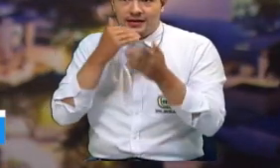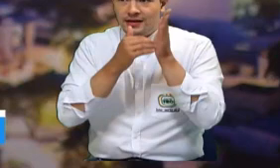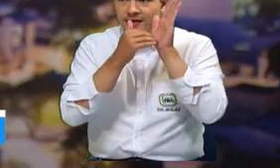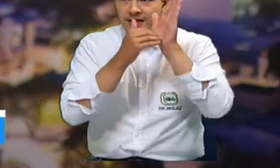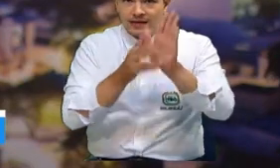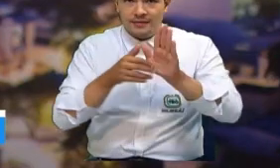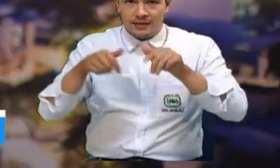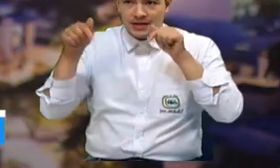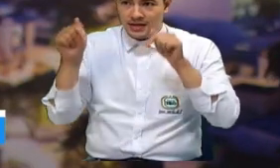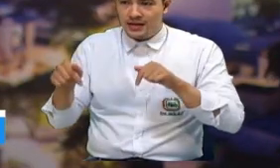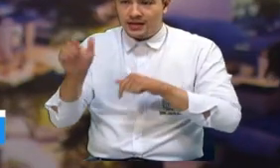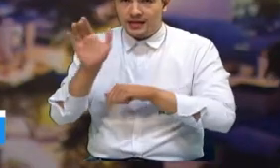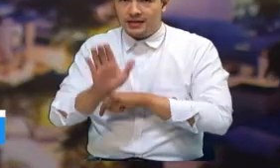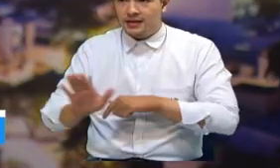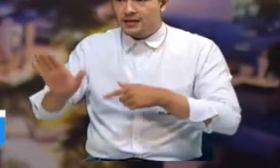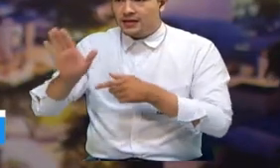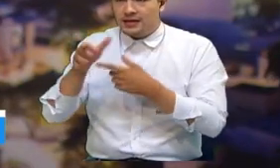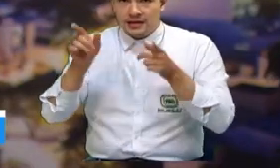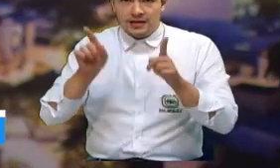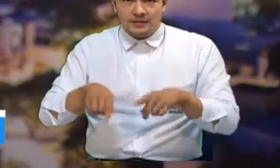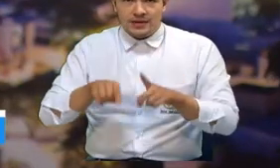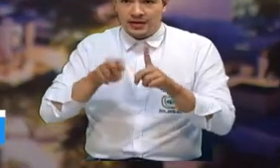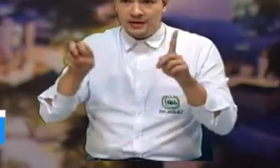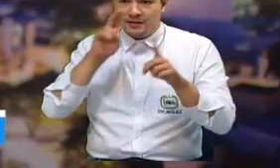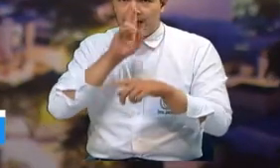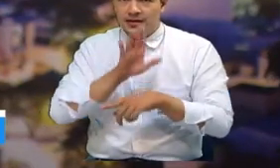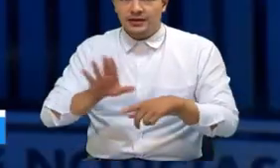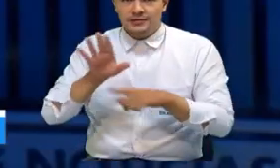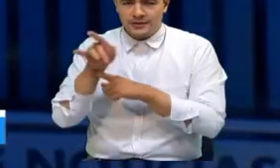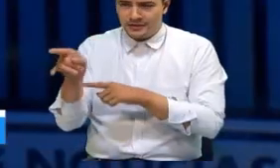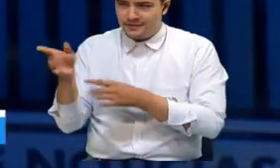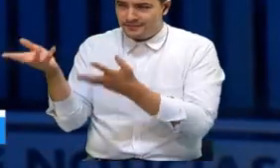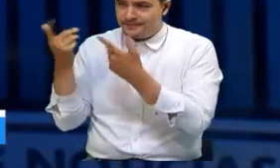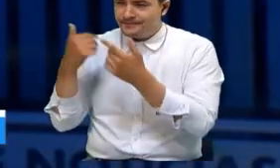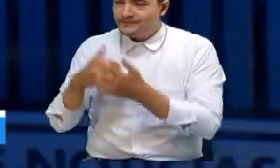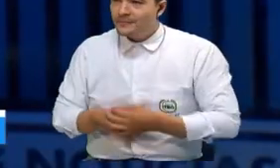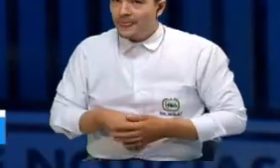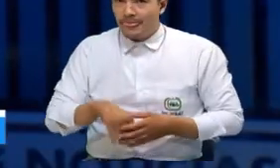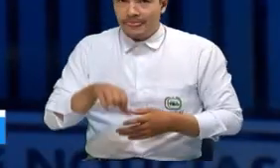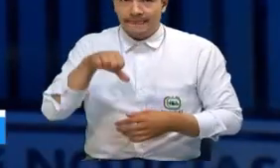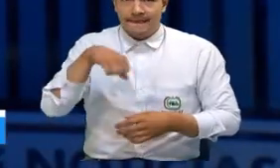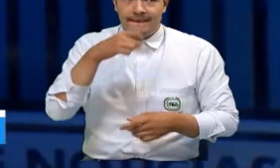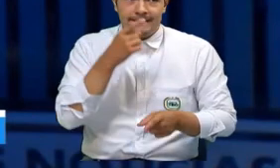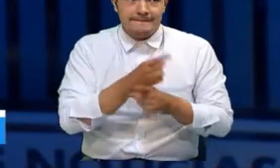no solamente en nuestro departamento, sino también a nivel nacional. Háblanos de eso. Bueno, sí.